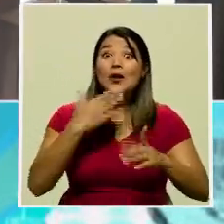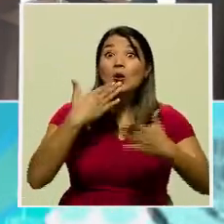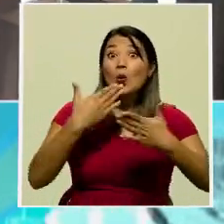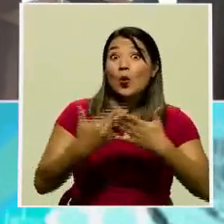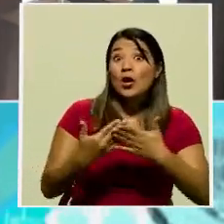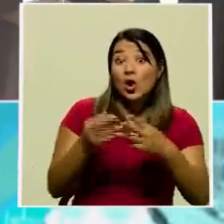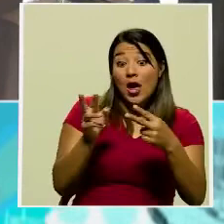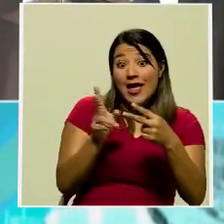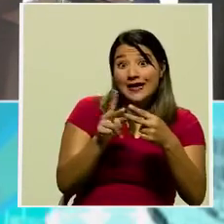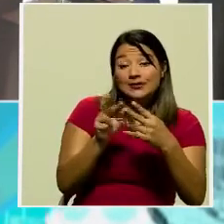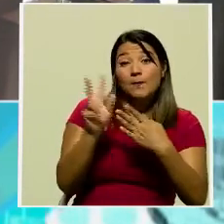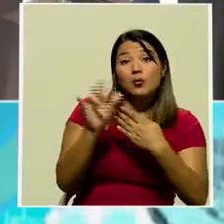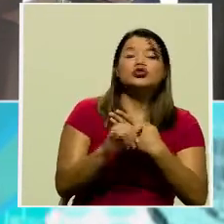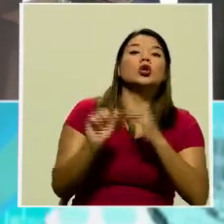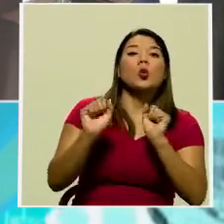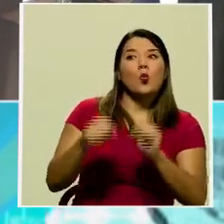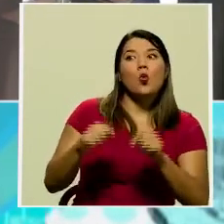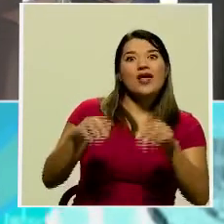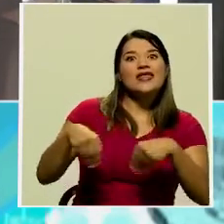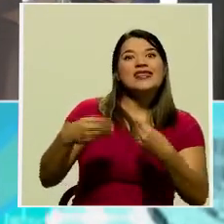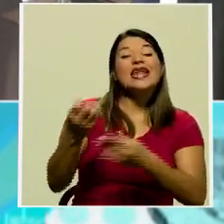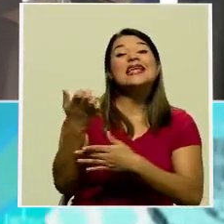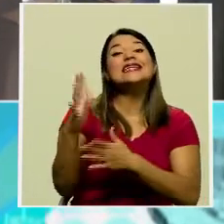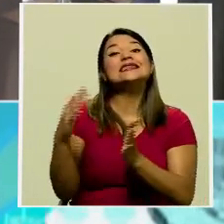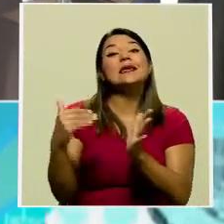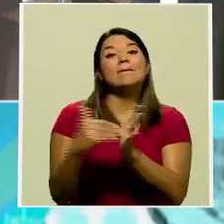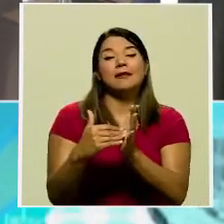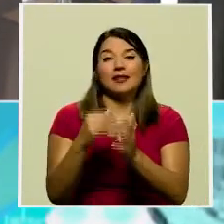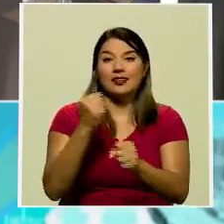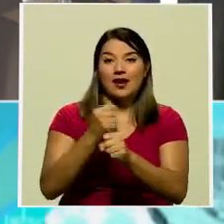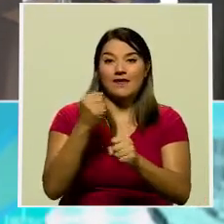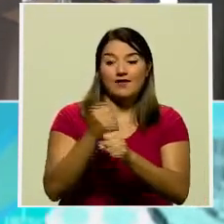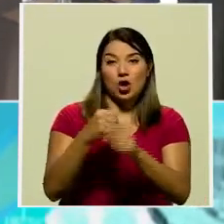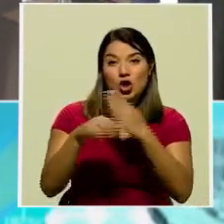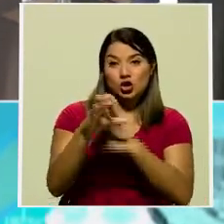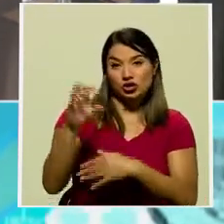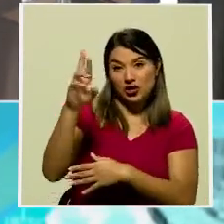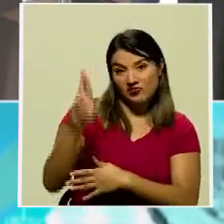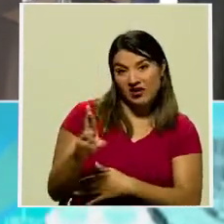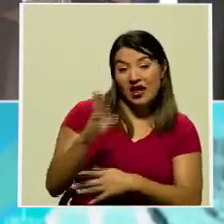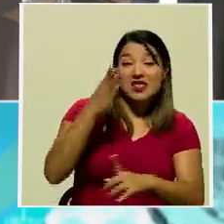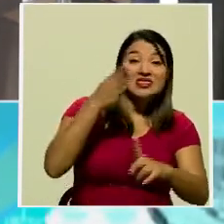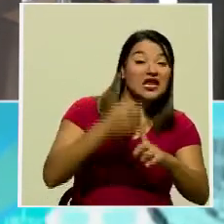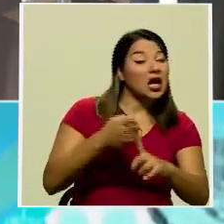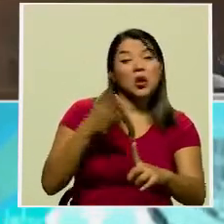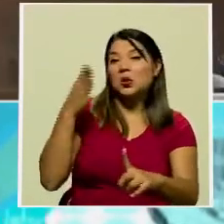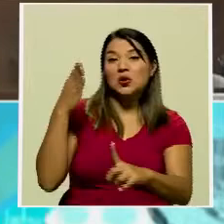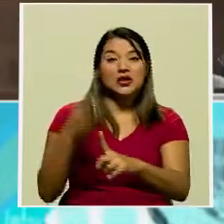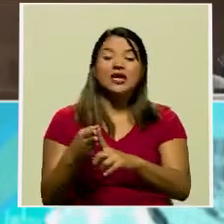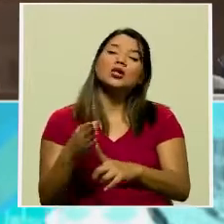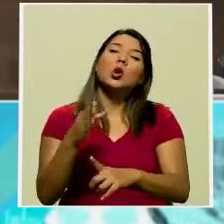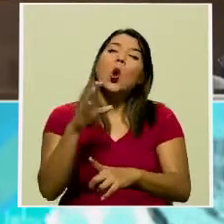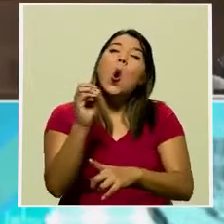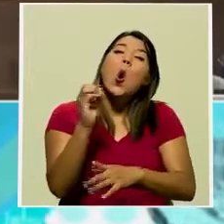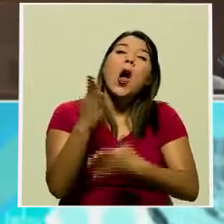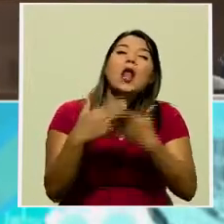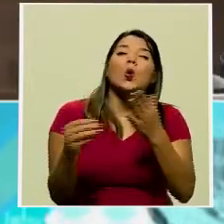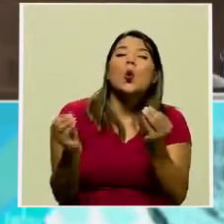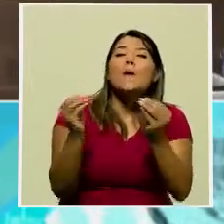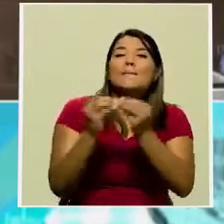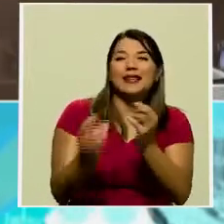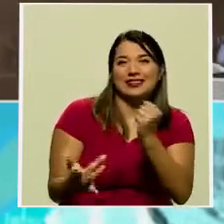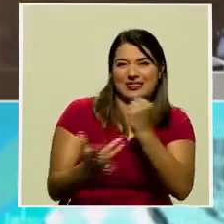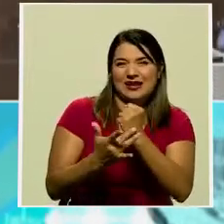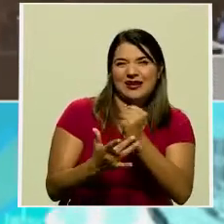pueden estar generándose a raíz de este tema, algunos directos, otros indirectos, algunos más especializados, sobre todo en el